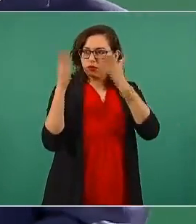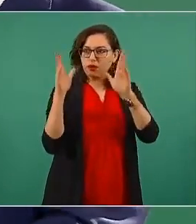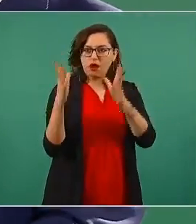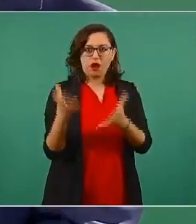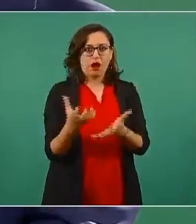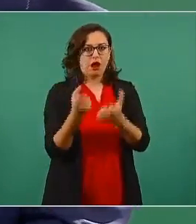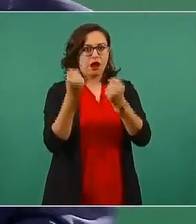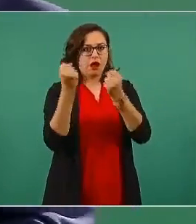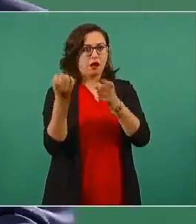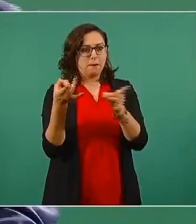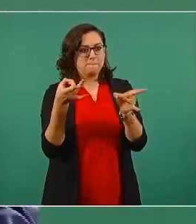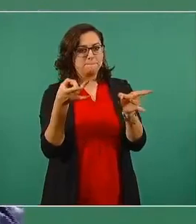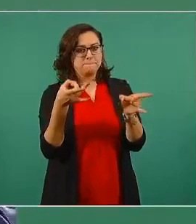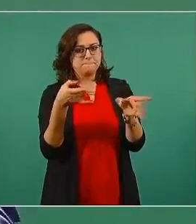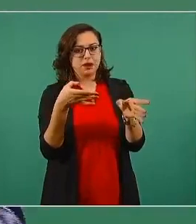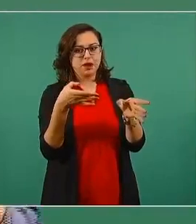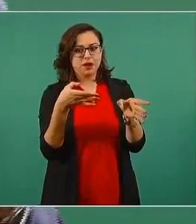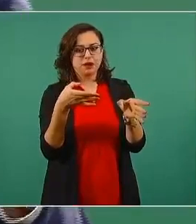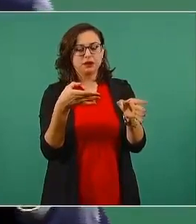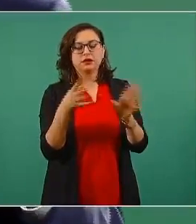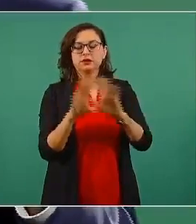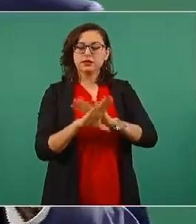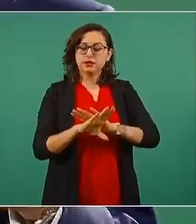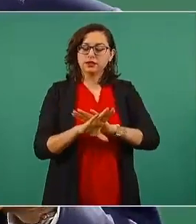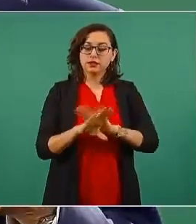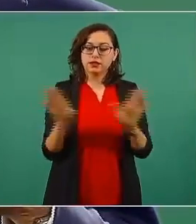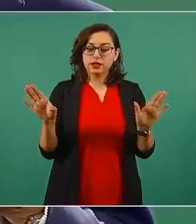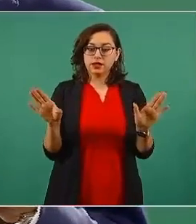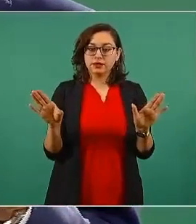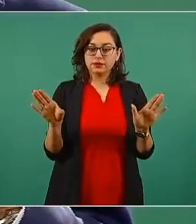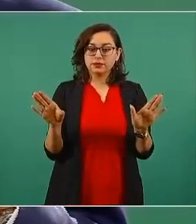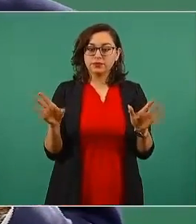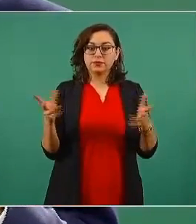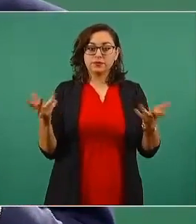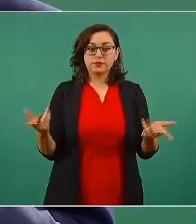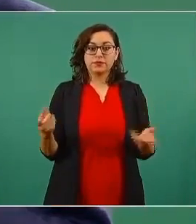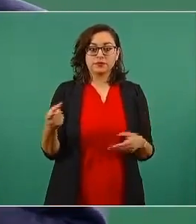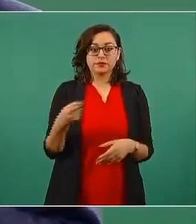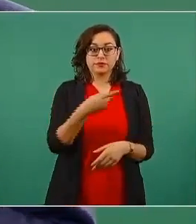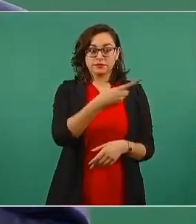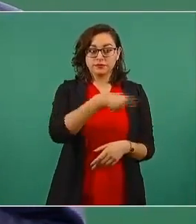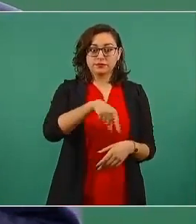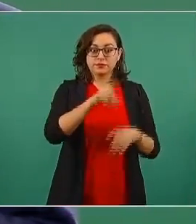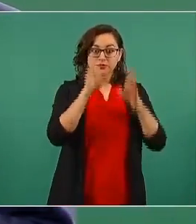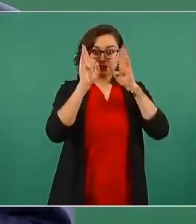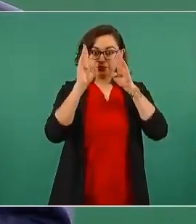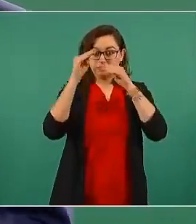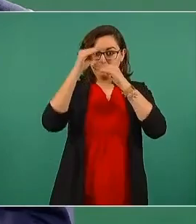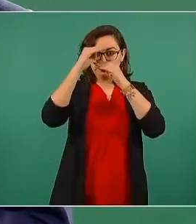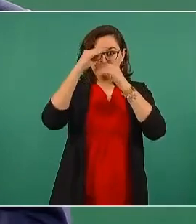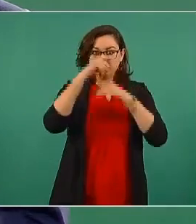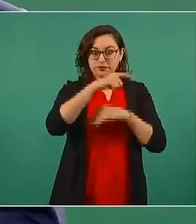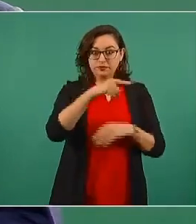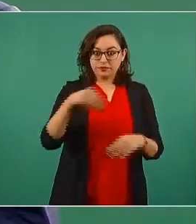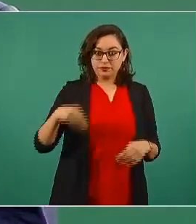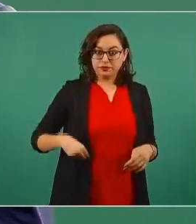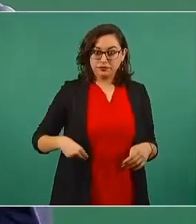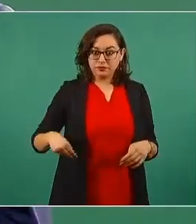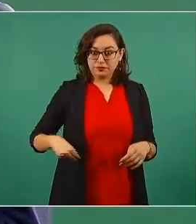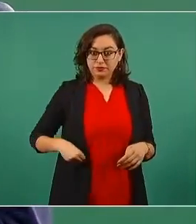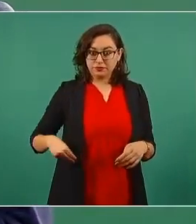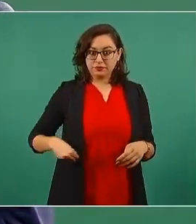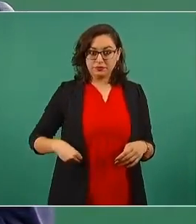los conservadores son los responsables de la pérdida de más de la mitad de